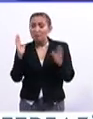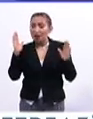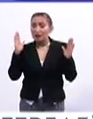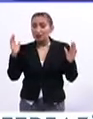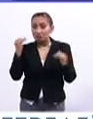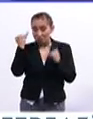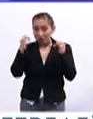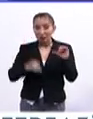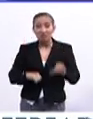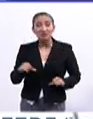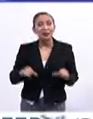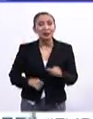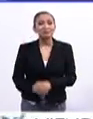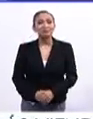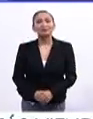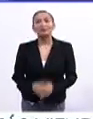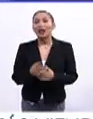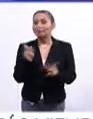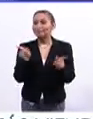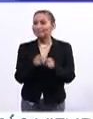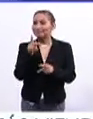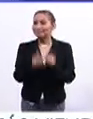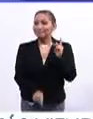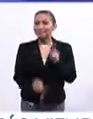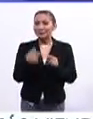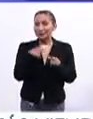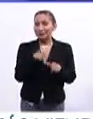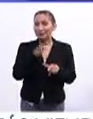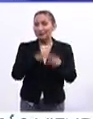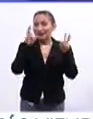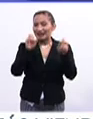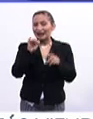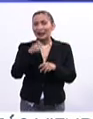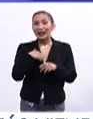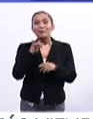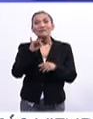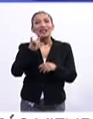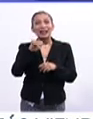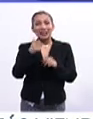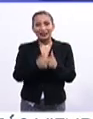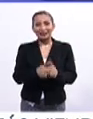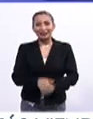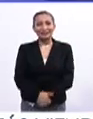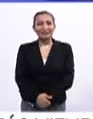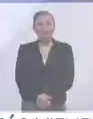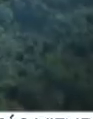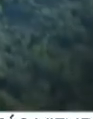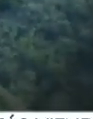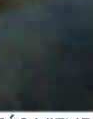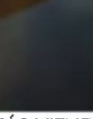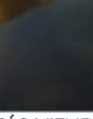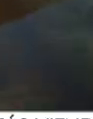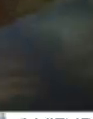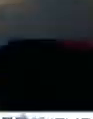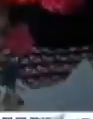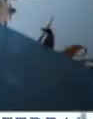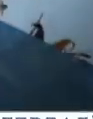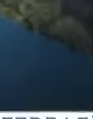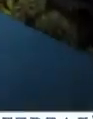fantástica estrategia de la UDG. Vamos a hacer una breve pausa y seguimos con más temas de la FIL, no se vayan.